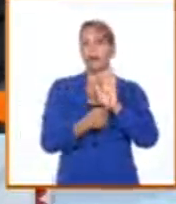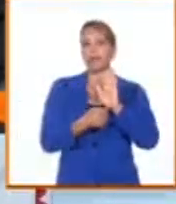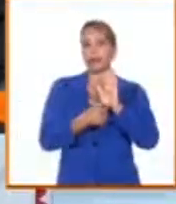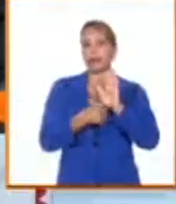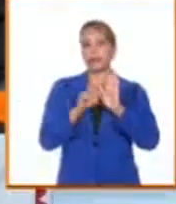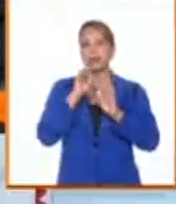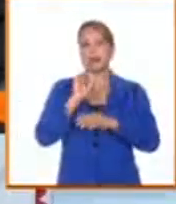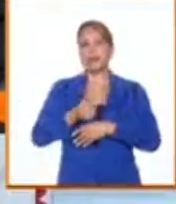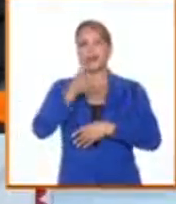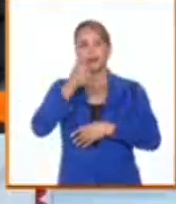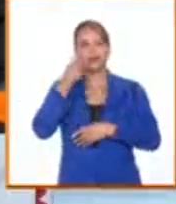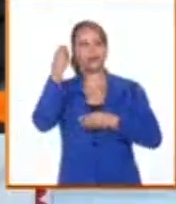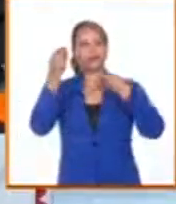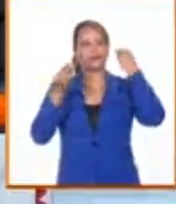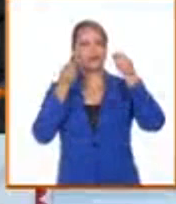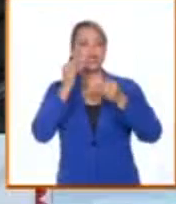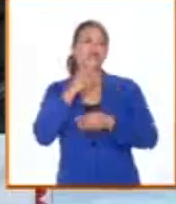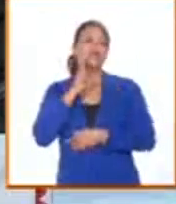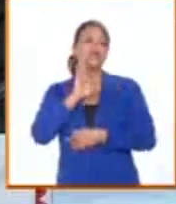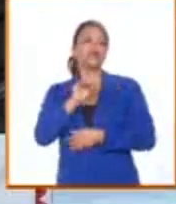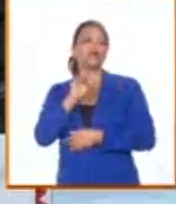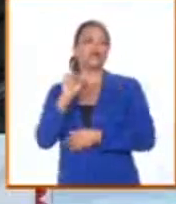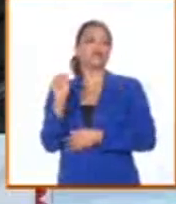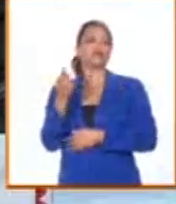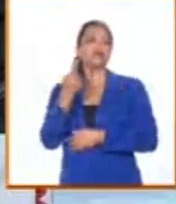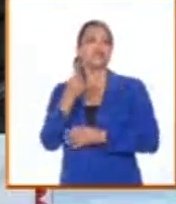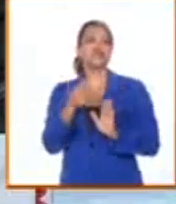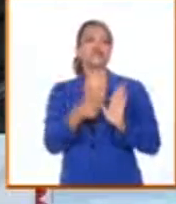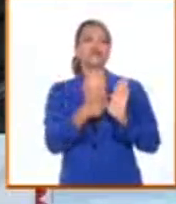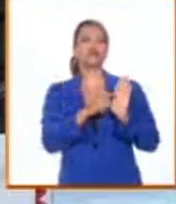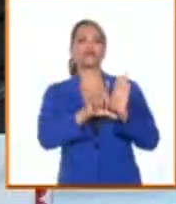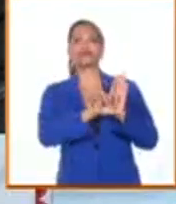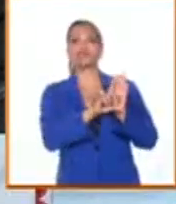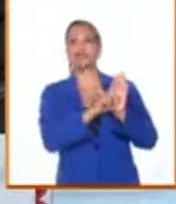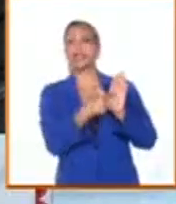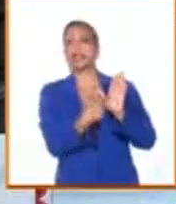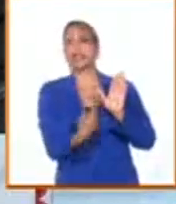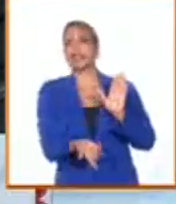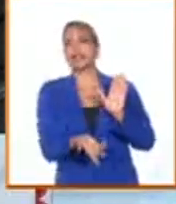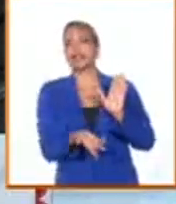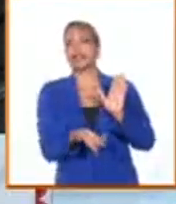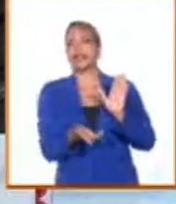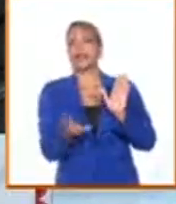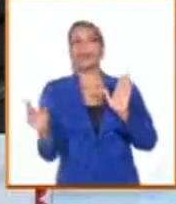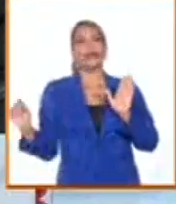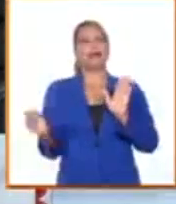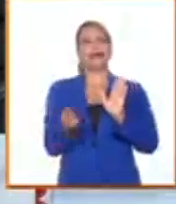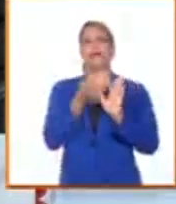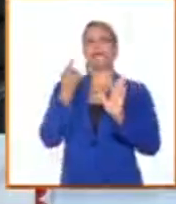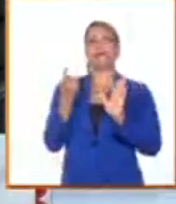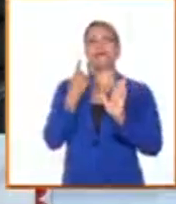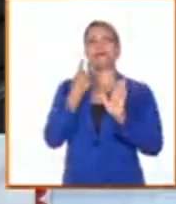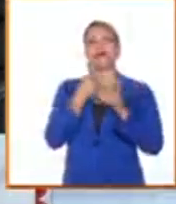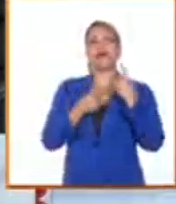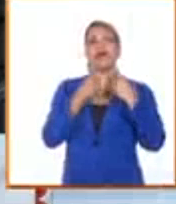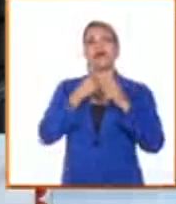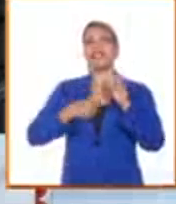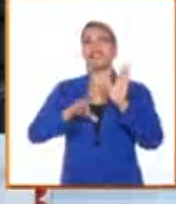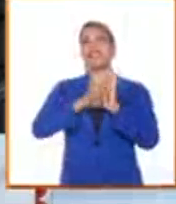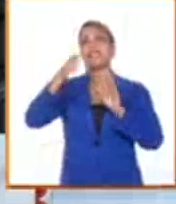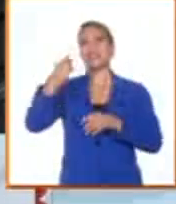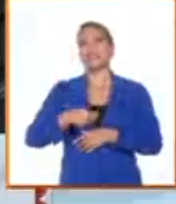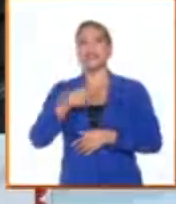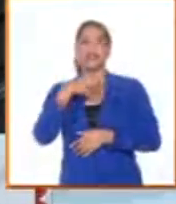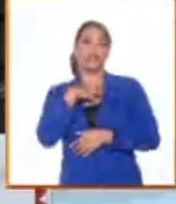no basta con decir que estamos en presencia de una ley que es el primer referente legislativo que